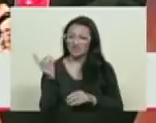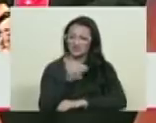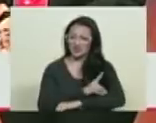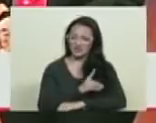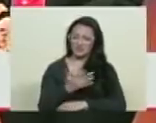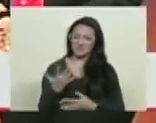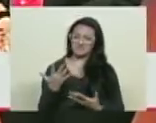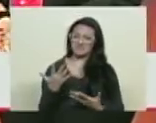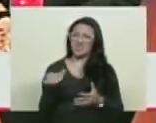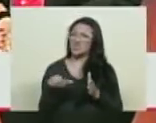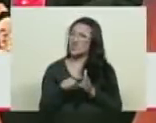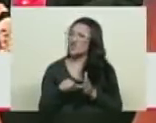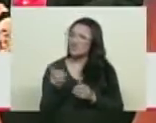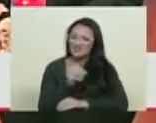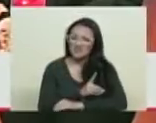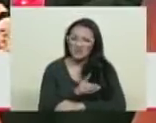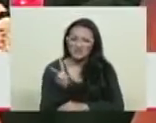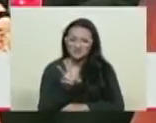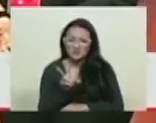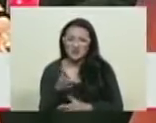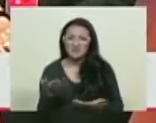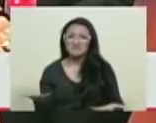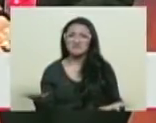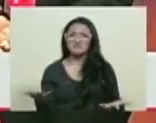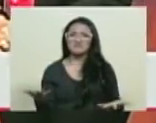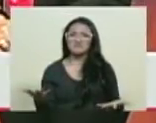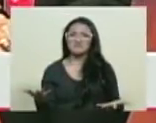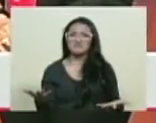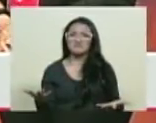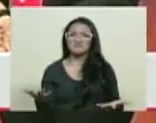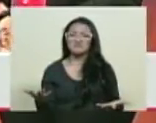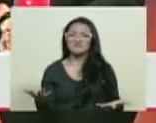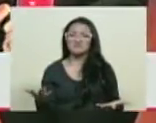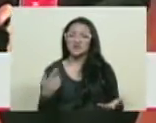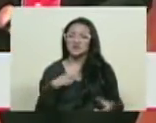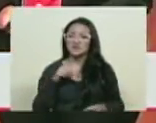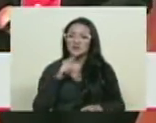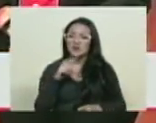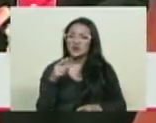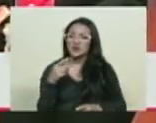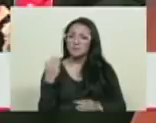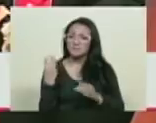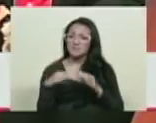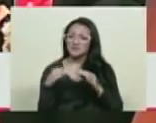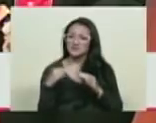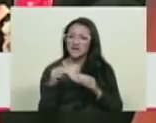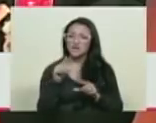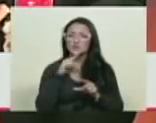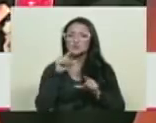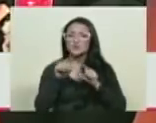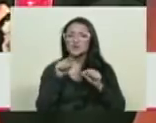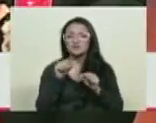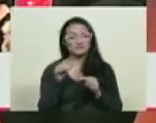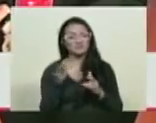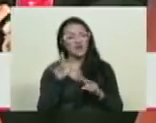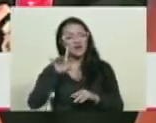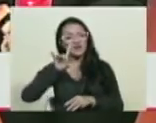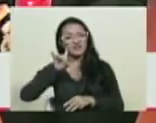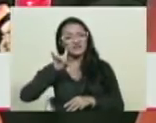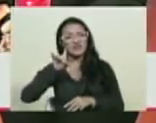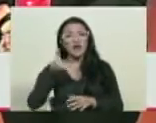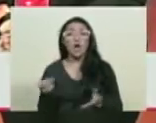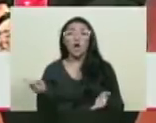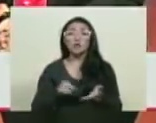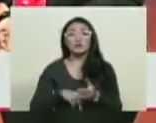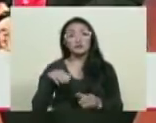donde está esa dictadura alguien escribía por ahí en los mensajitos en twitter en instagram otra